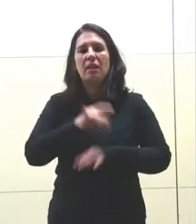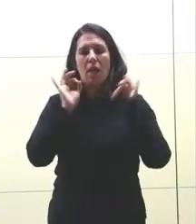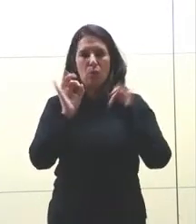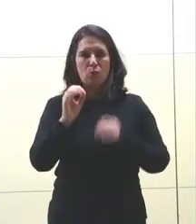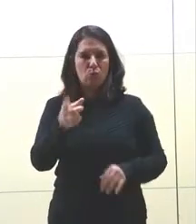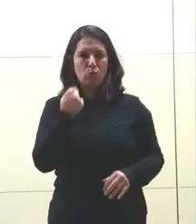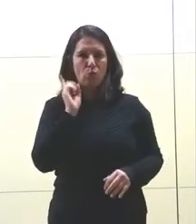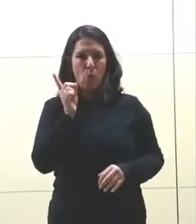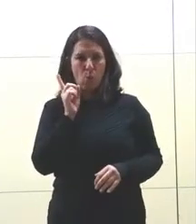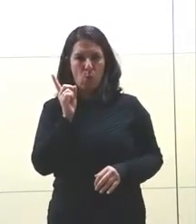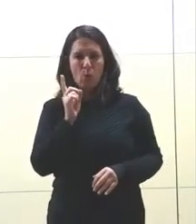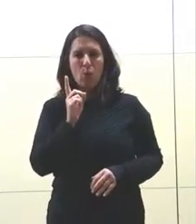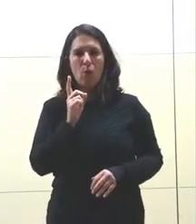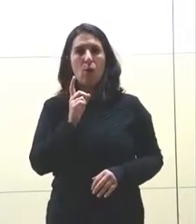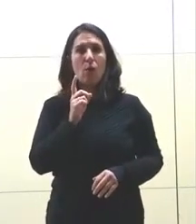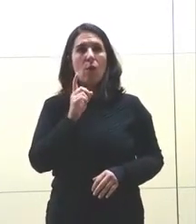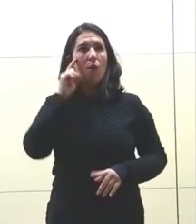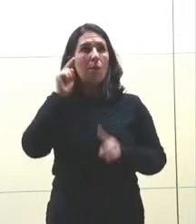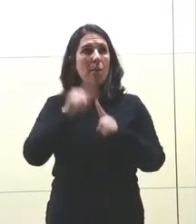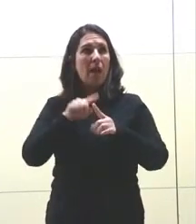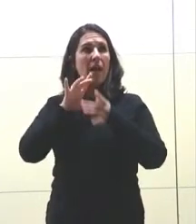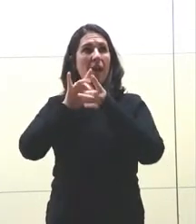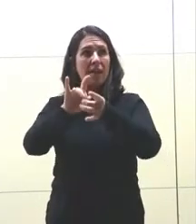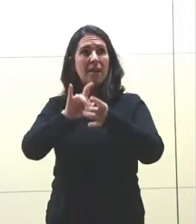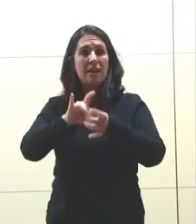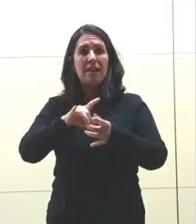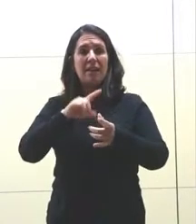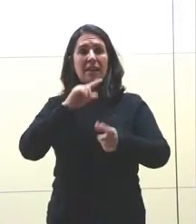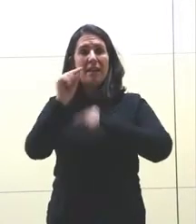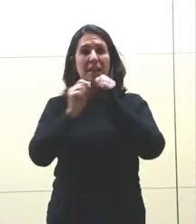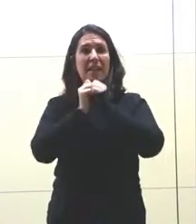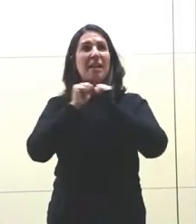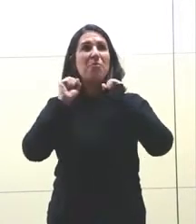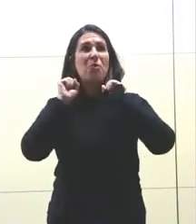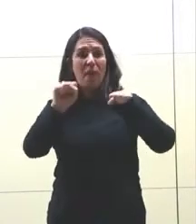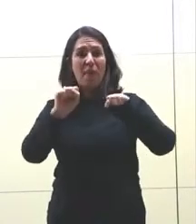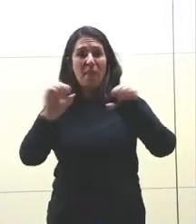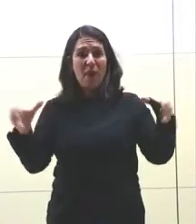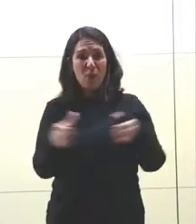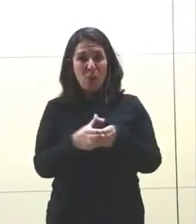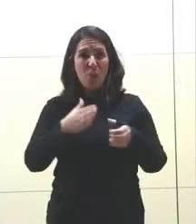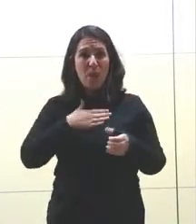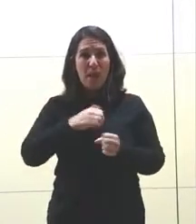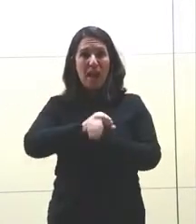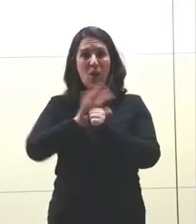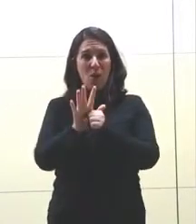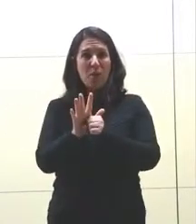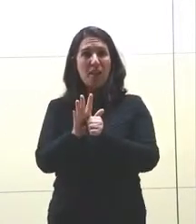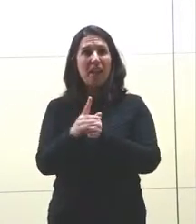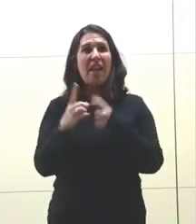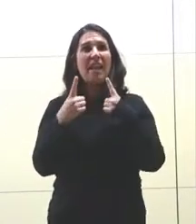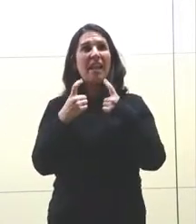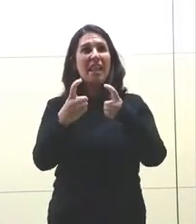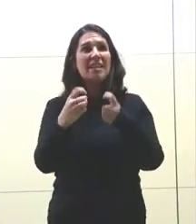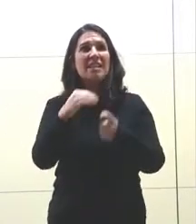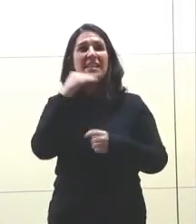para obtener inmunidad de grupo para la COVID-19 se necesitaría al menos un